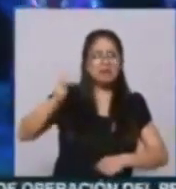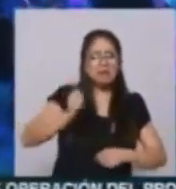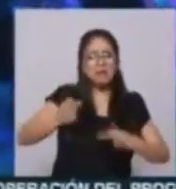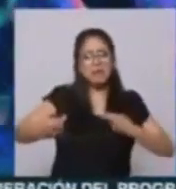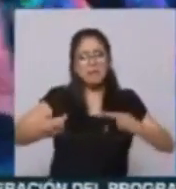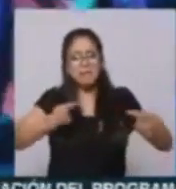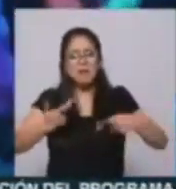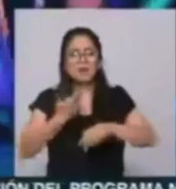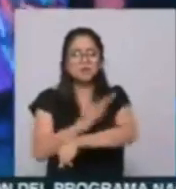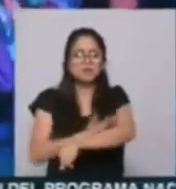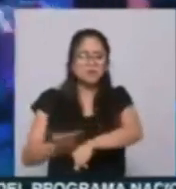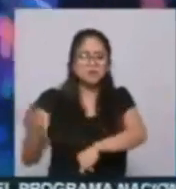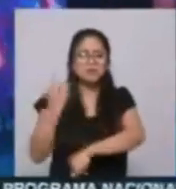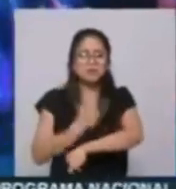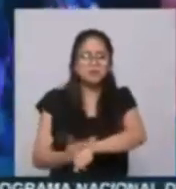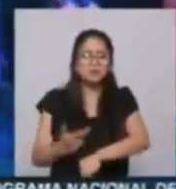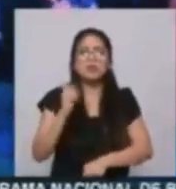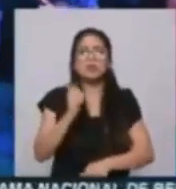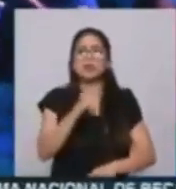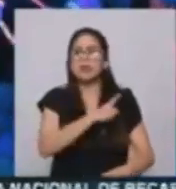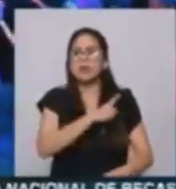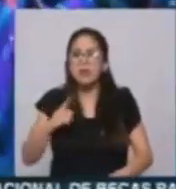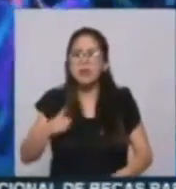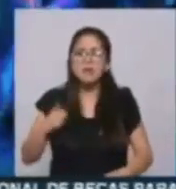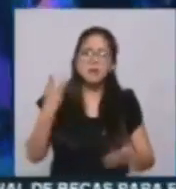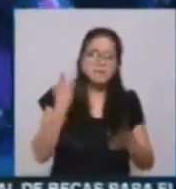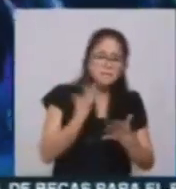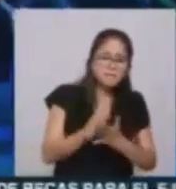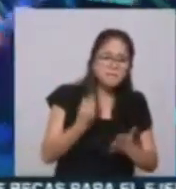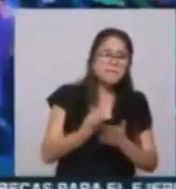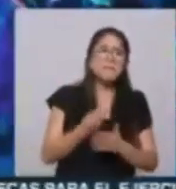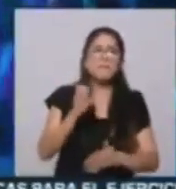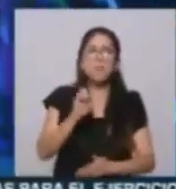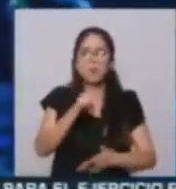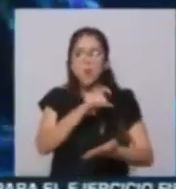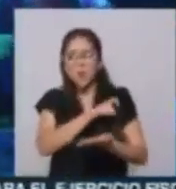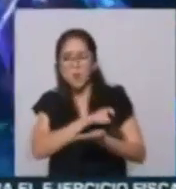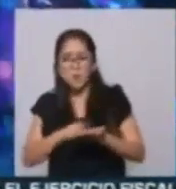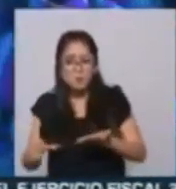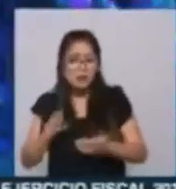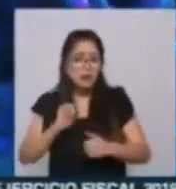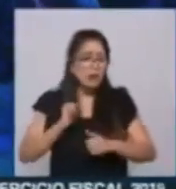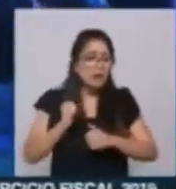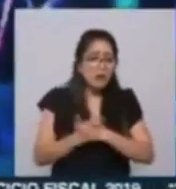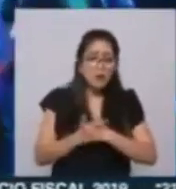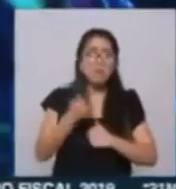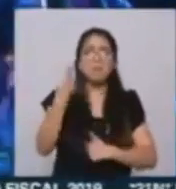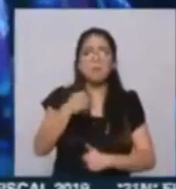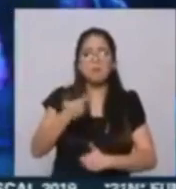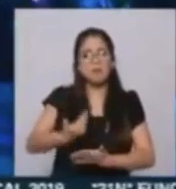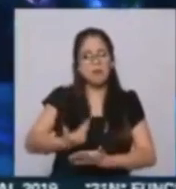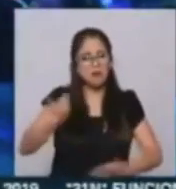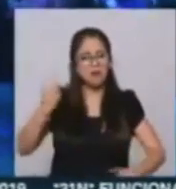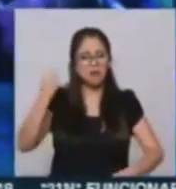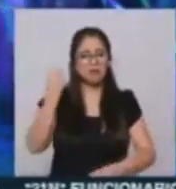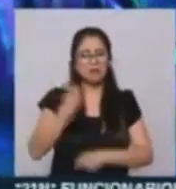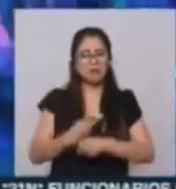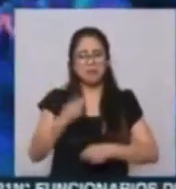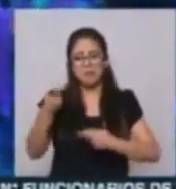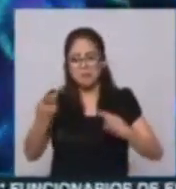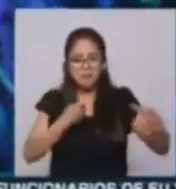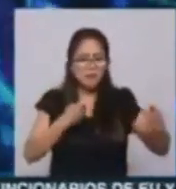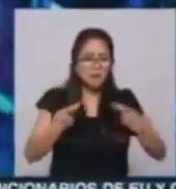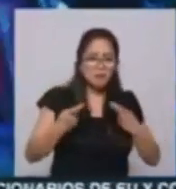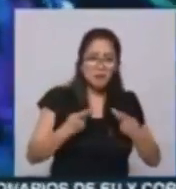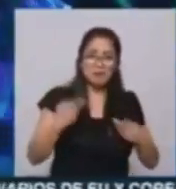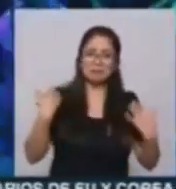de hay que reparar o se tienen que comprar, no sé, algo, pero se hace con tiempo. Los imprevistos, no va a ser Así